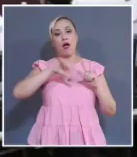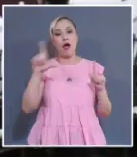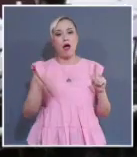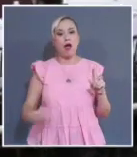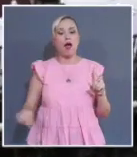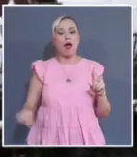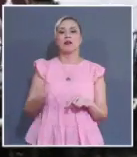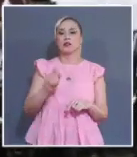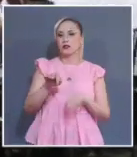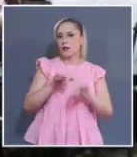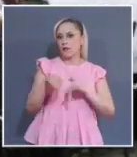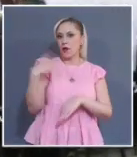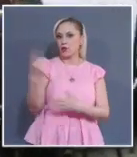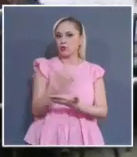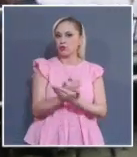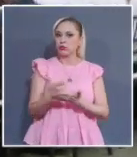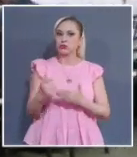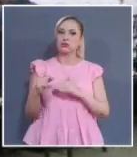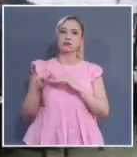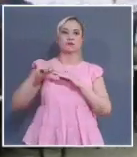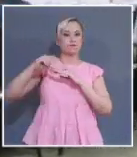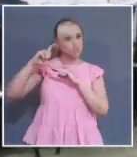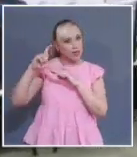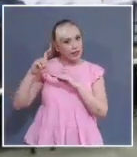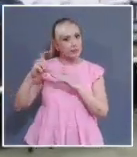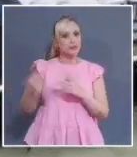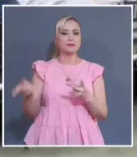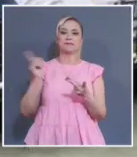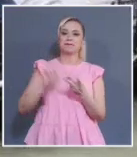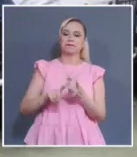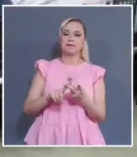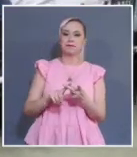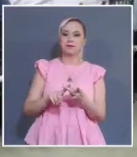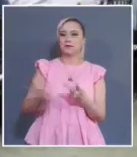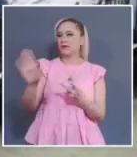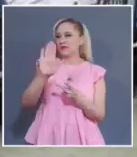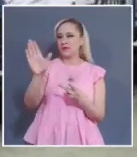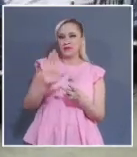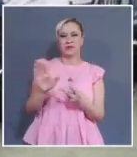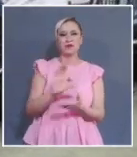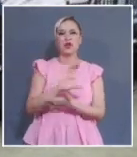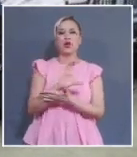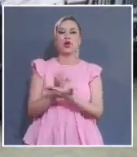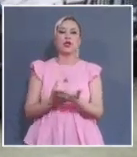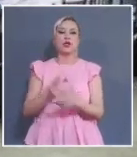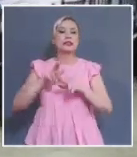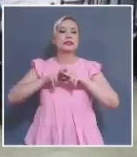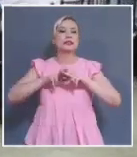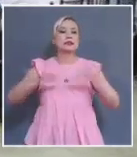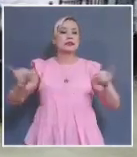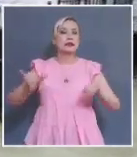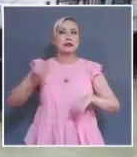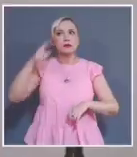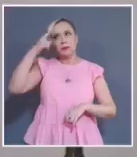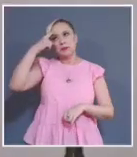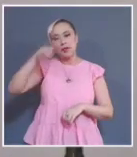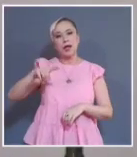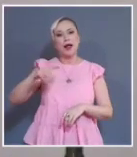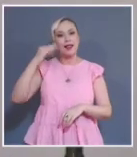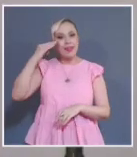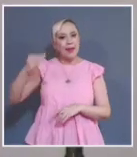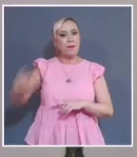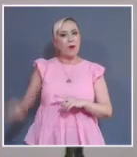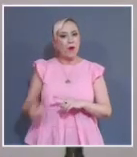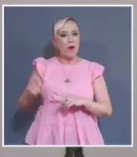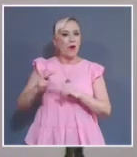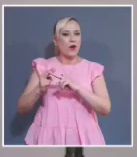país, como es el aumento salarial, la eliminación de la subcontratación, el incremento de utilidades, el aumento de vacaciones y la